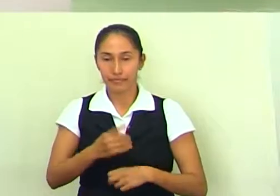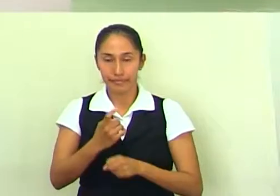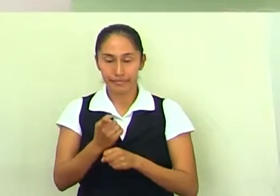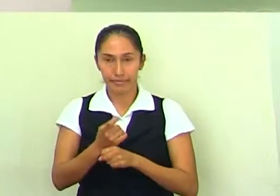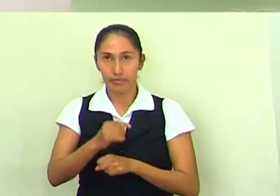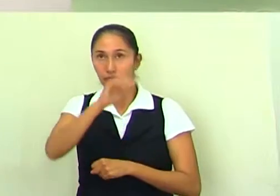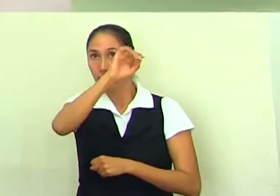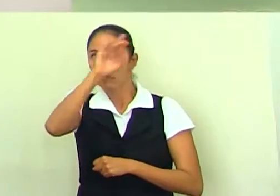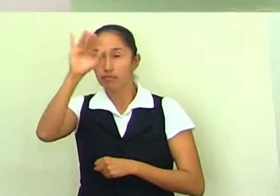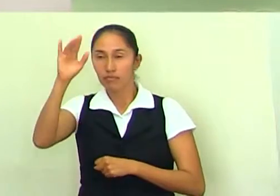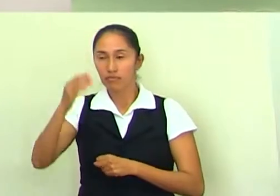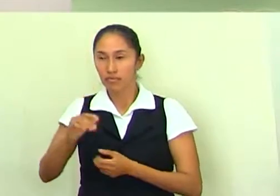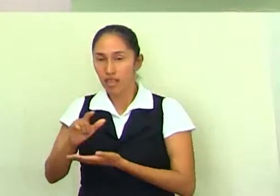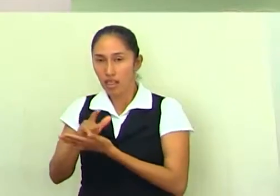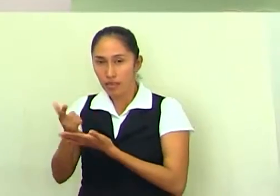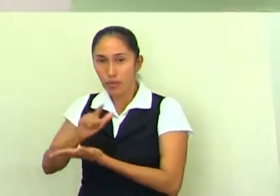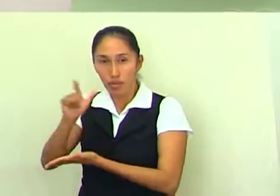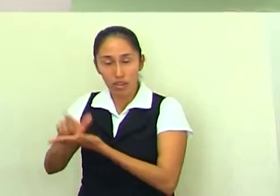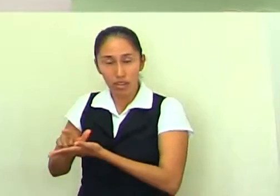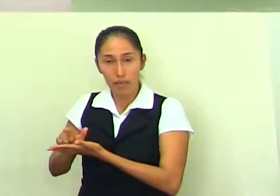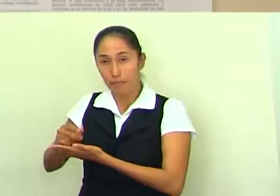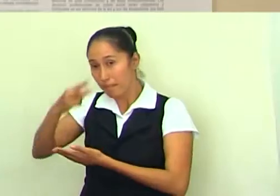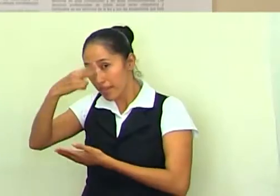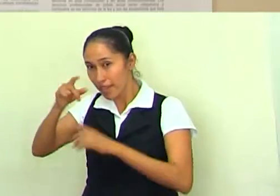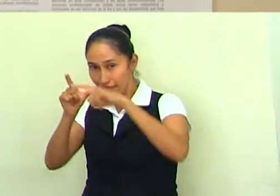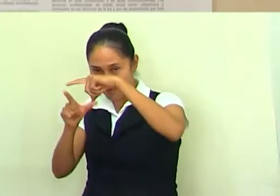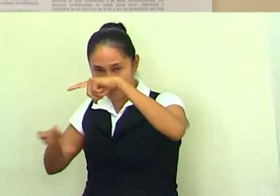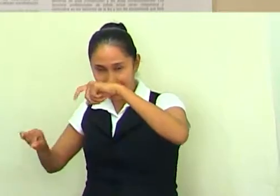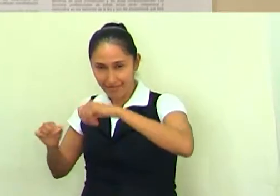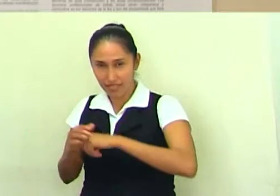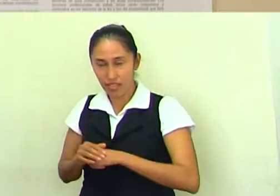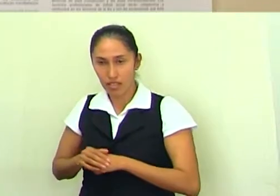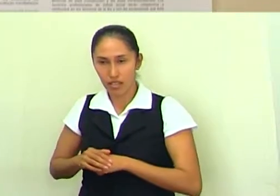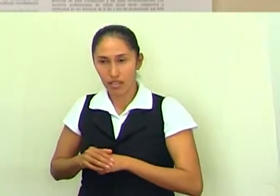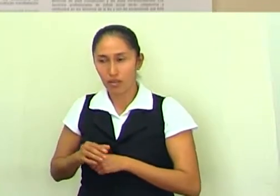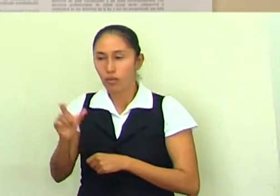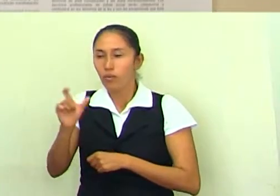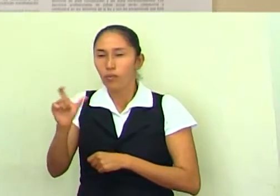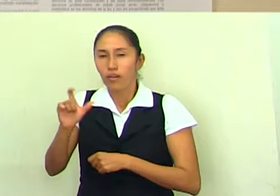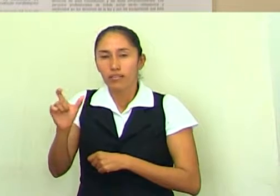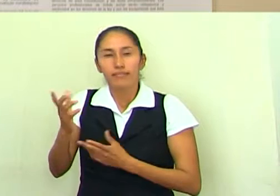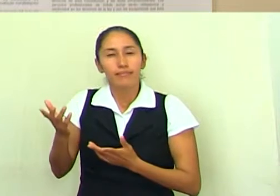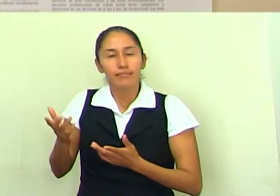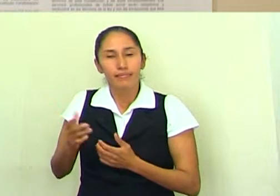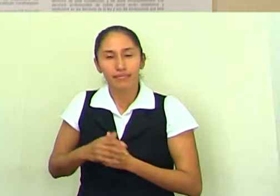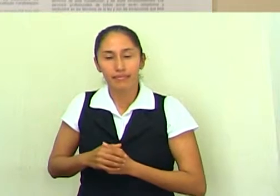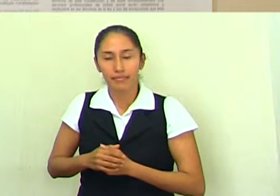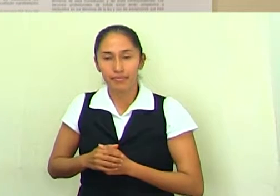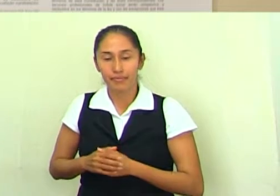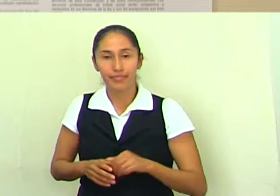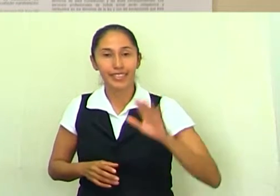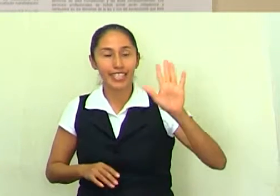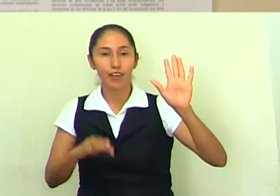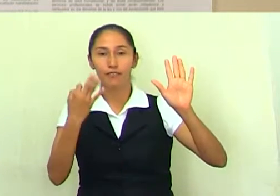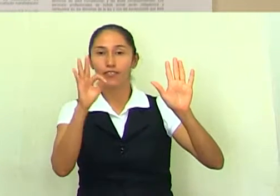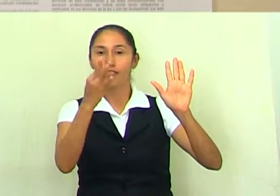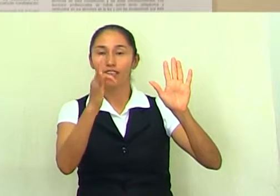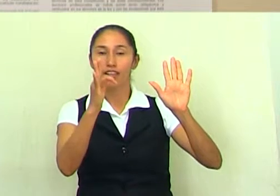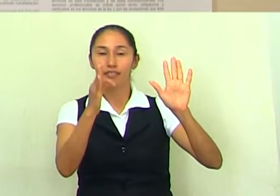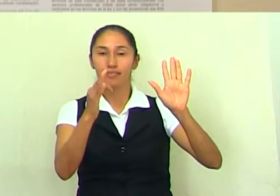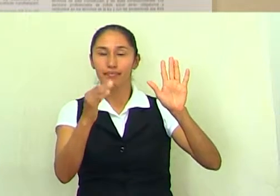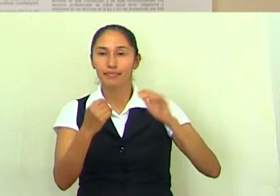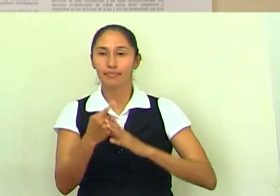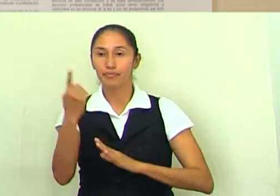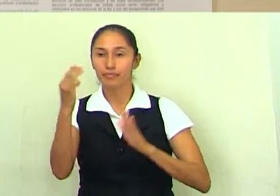este sentido, pues el antecedente de nuestra Constitución es del 5 de febrero de